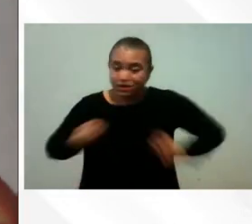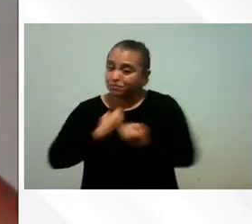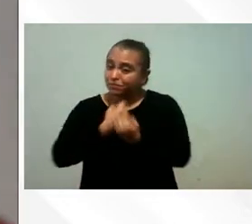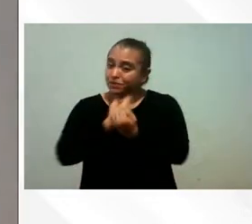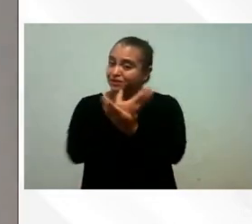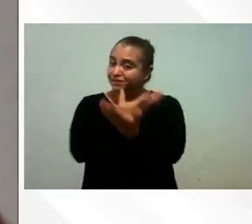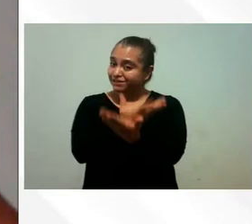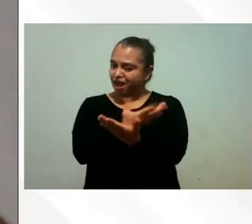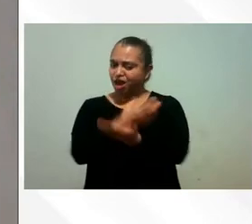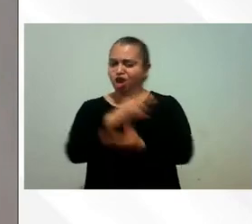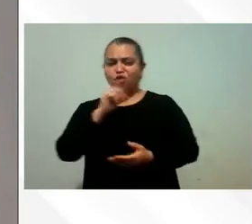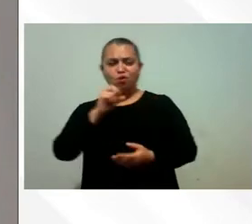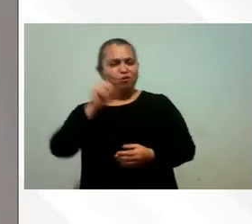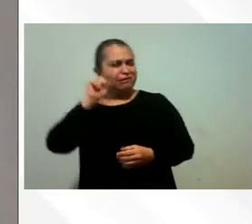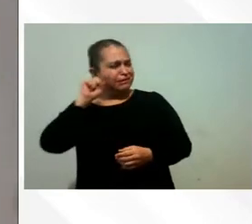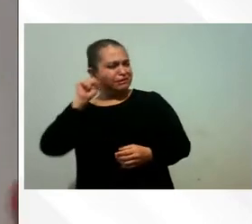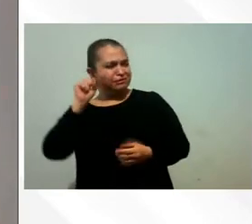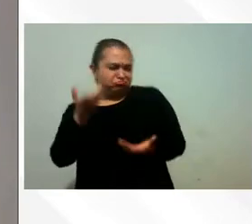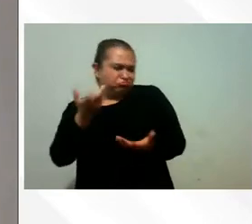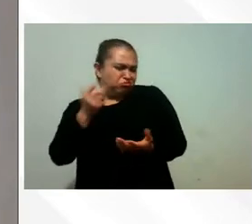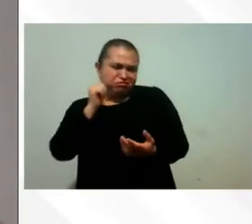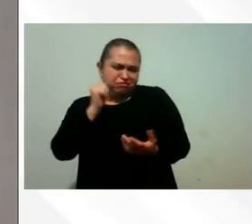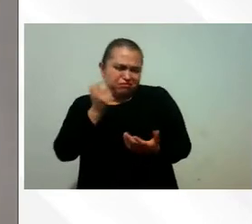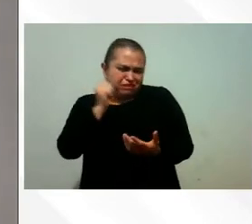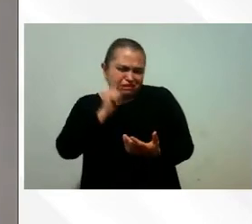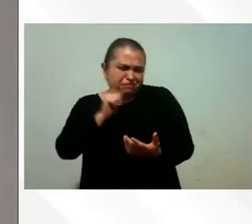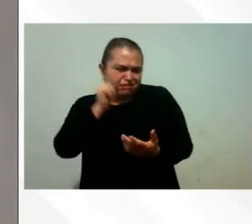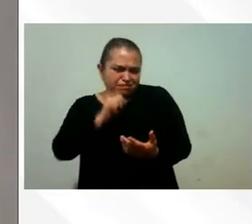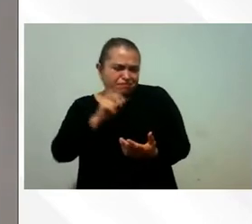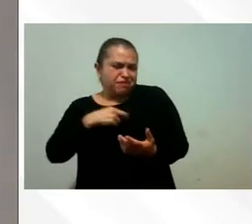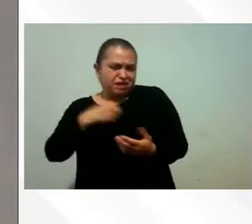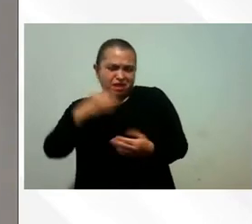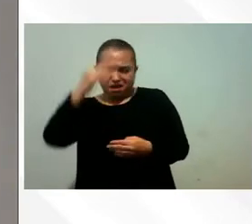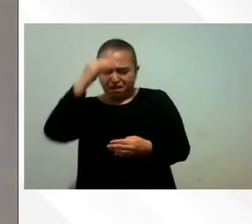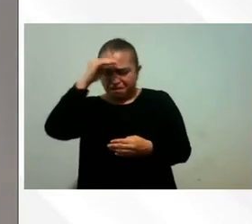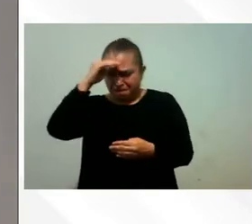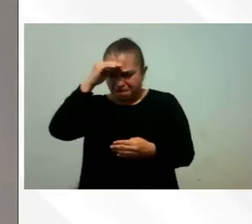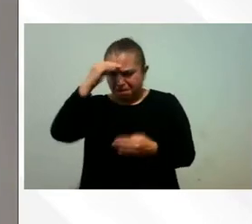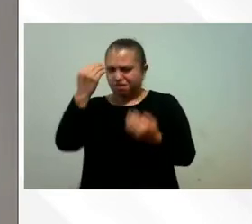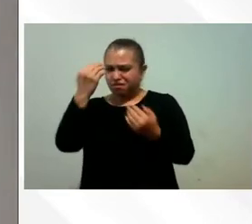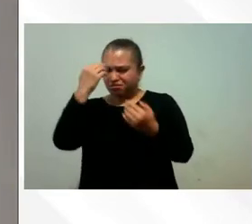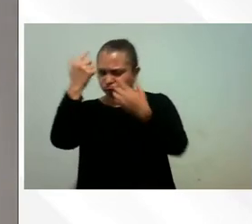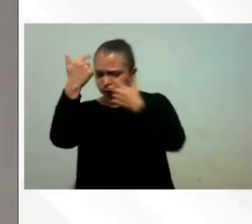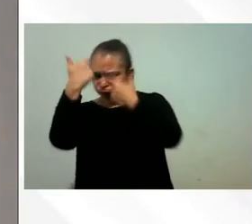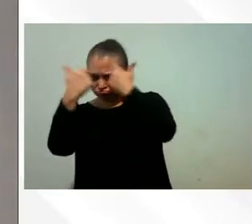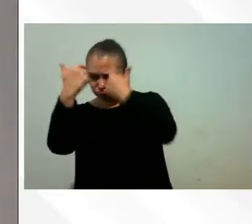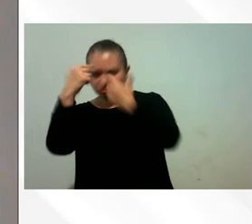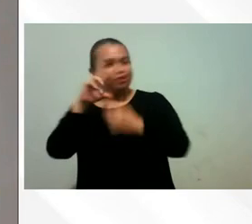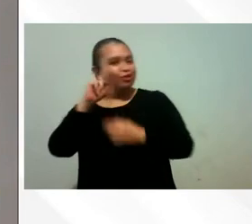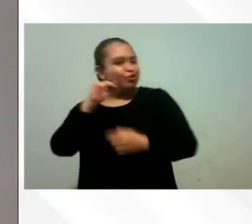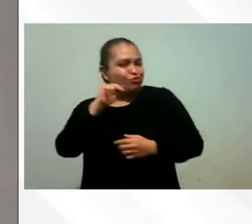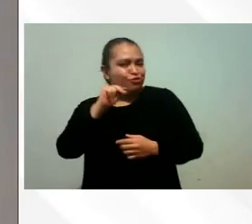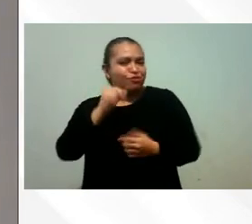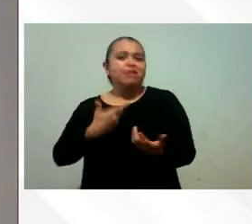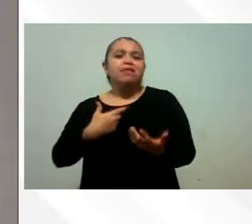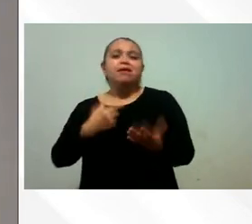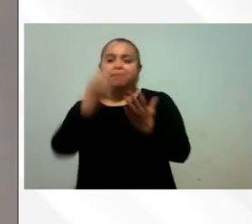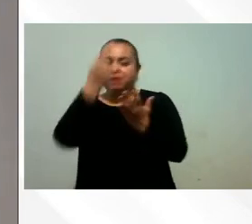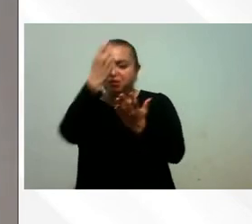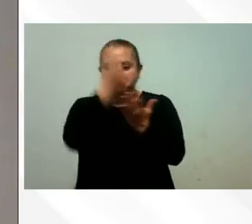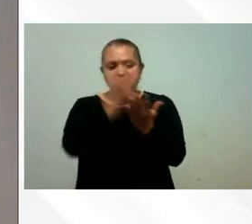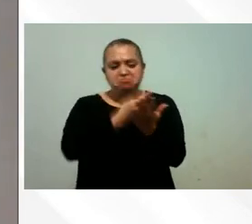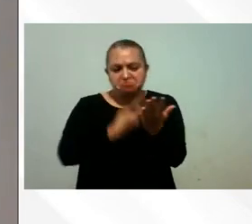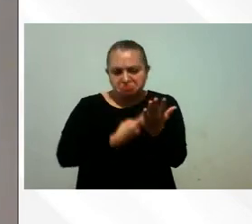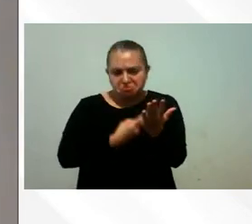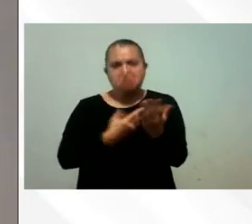que ser intelectual, tiene que pasar también por el cuerpo. Y entonces, pues las representaciones son de una vital importancia,